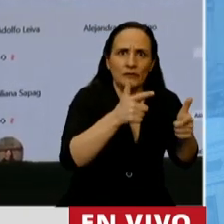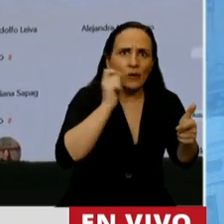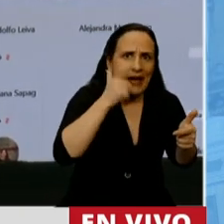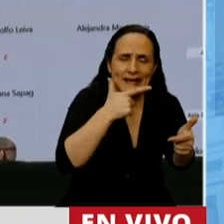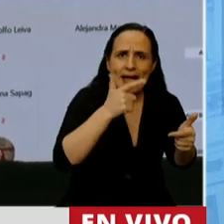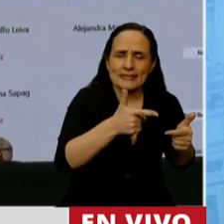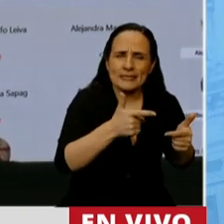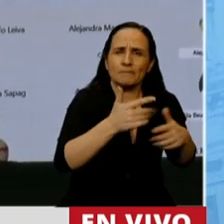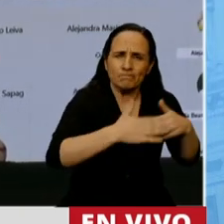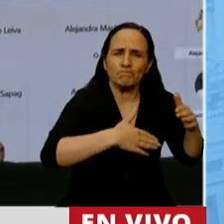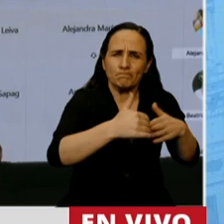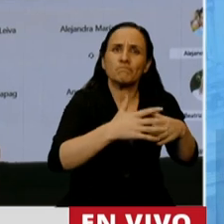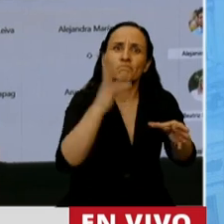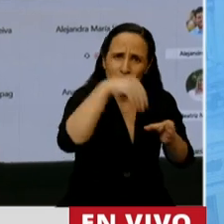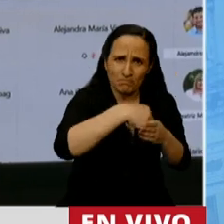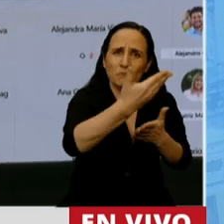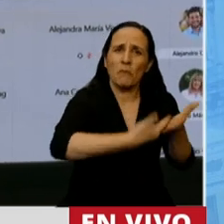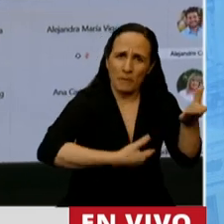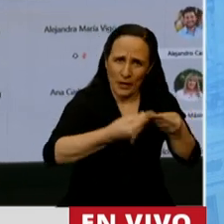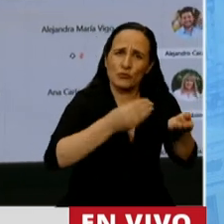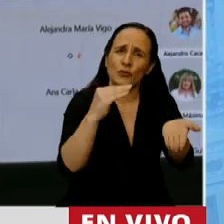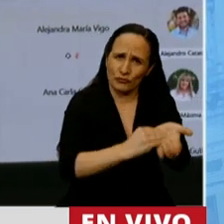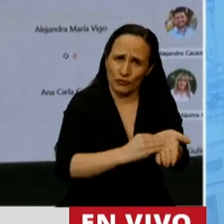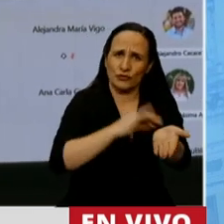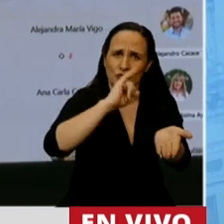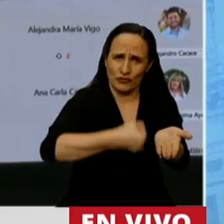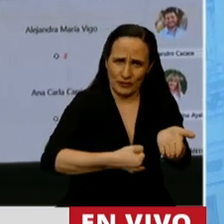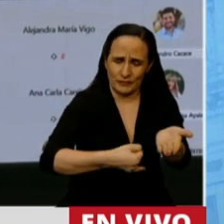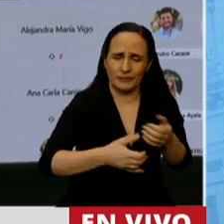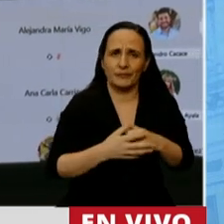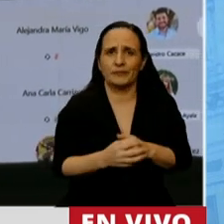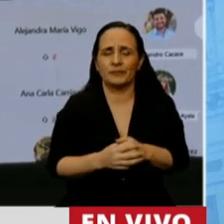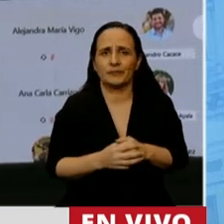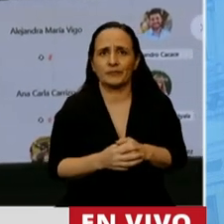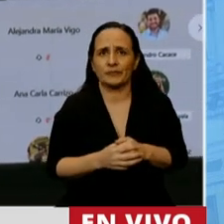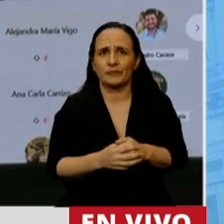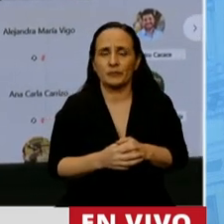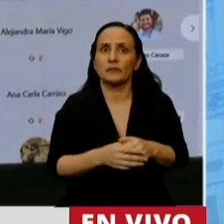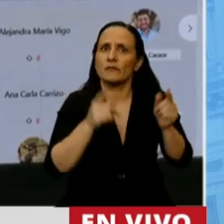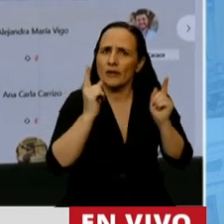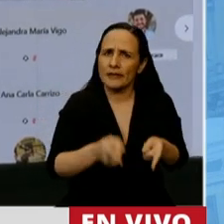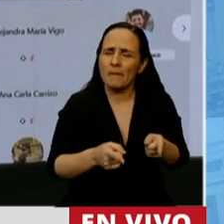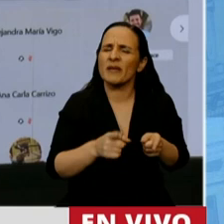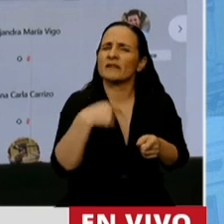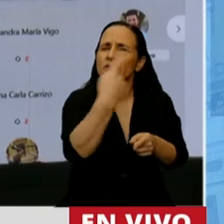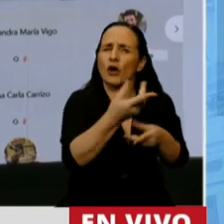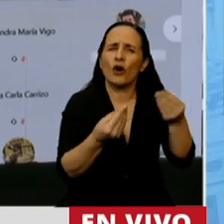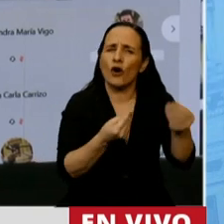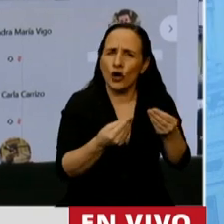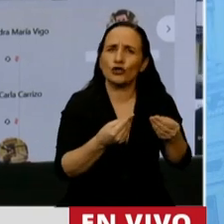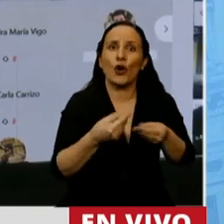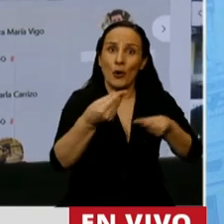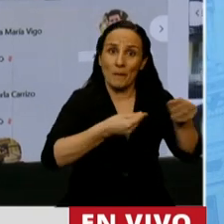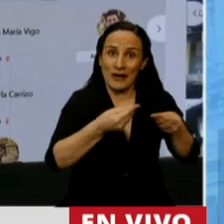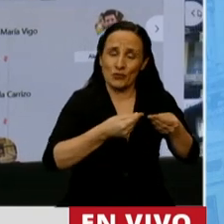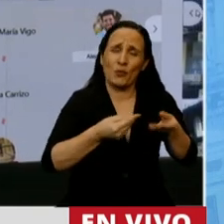de gas. Esta obra está incorporada, como también el acceso norte que quiero ponerlo en valor porque estuvo en el presupuesto